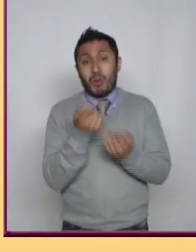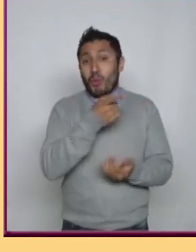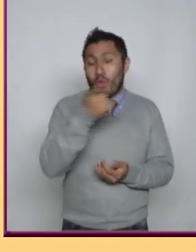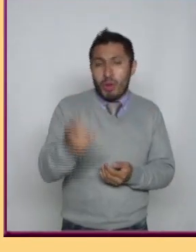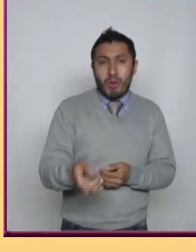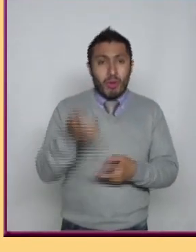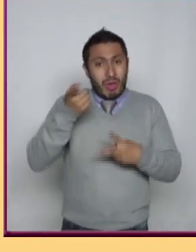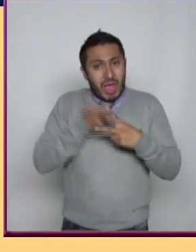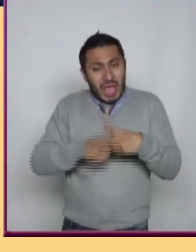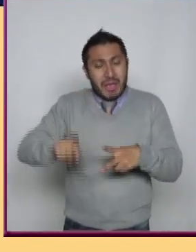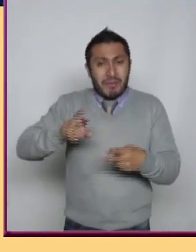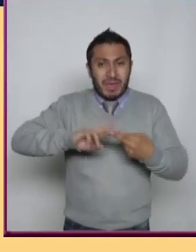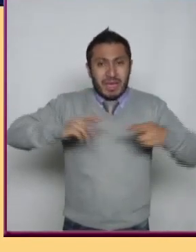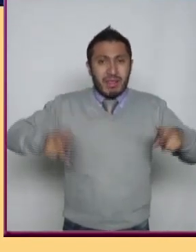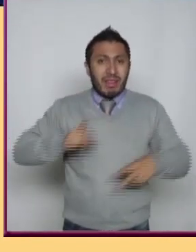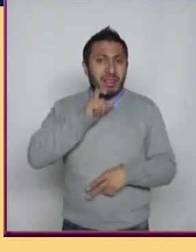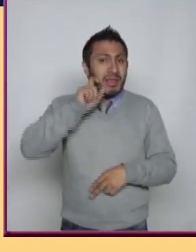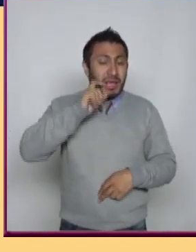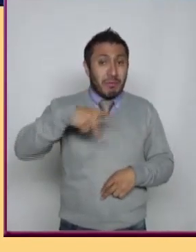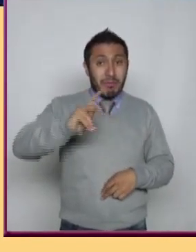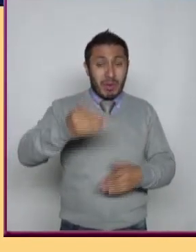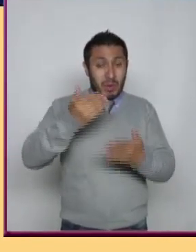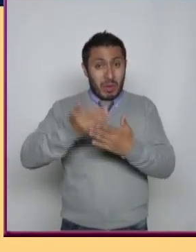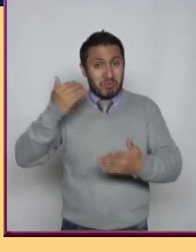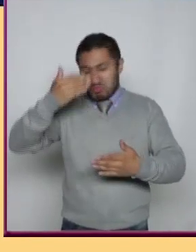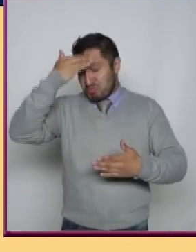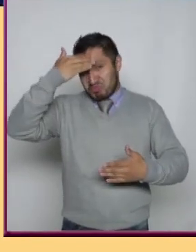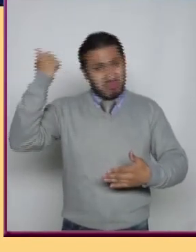sin saber cómo protegerse.